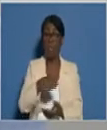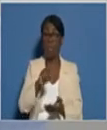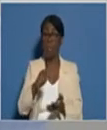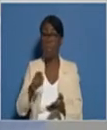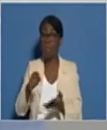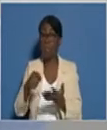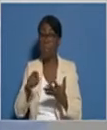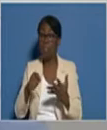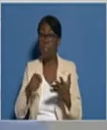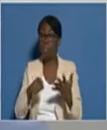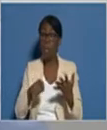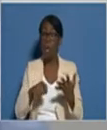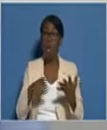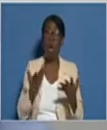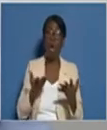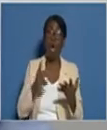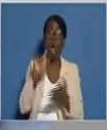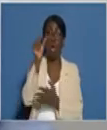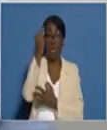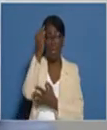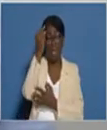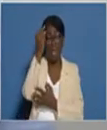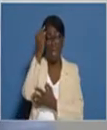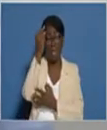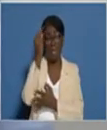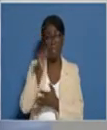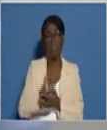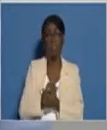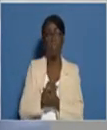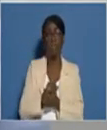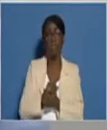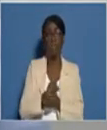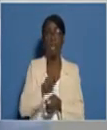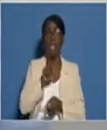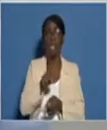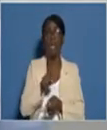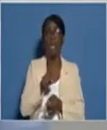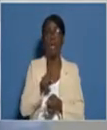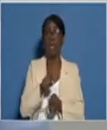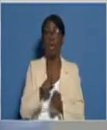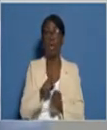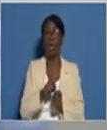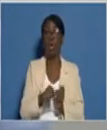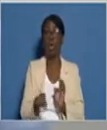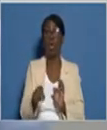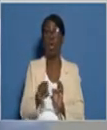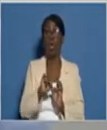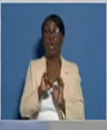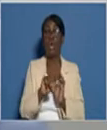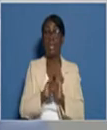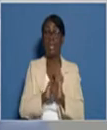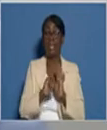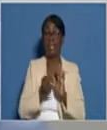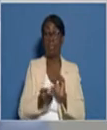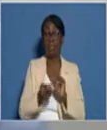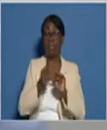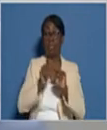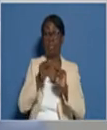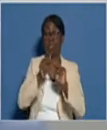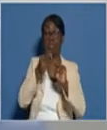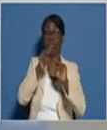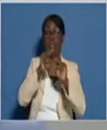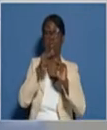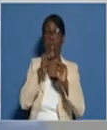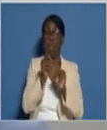menú de medidas que ha establecido el gobierno ha generado que los índices de aumento de estas cifras se vean